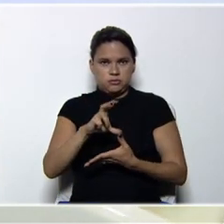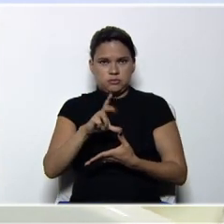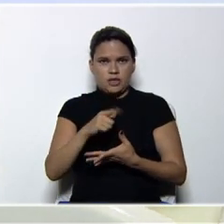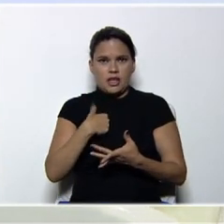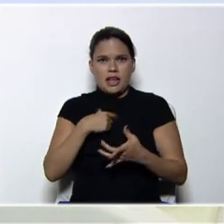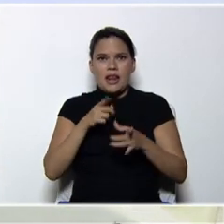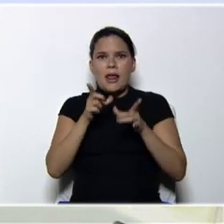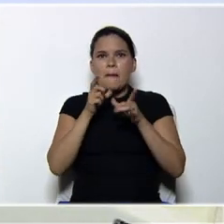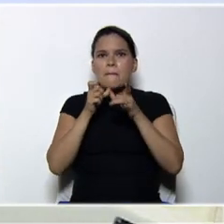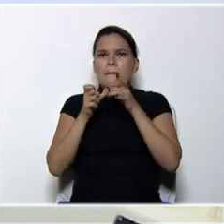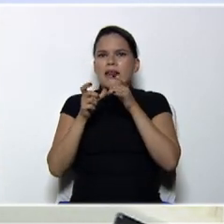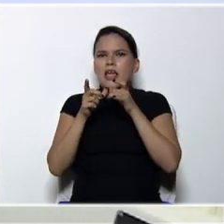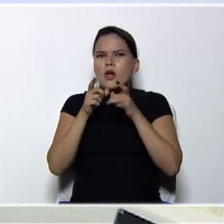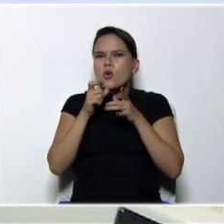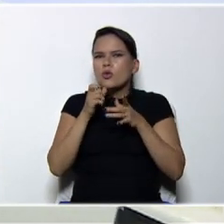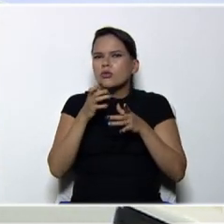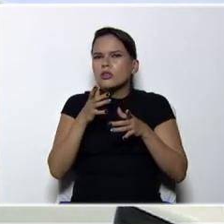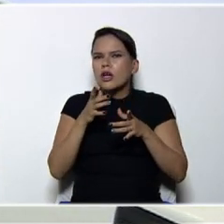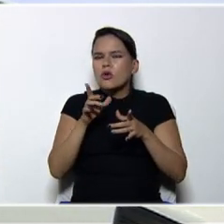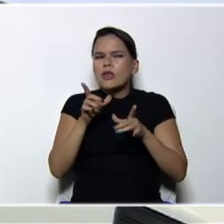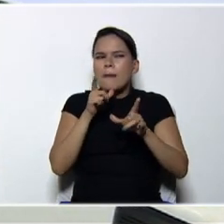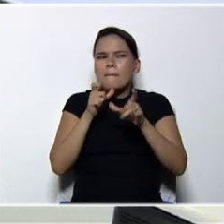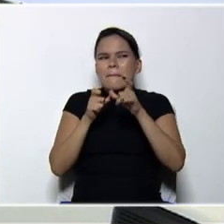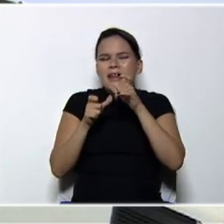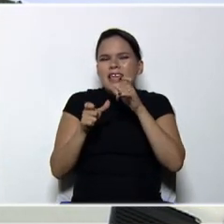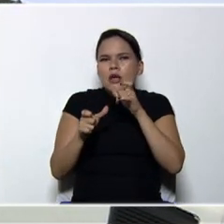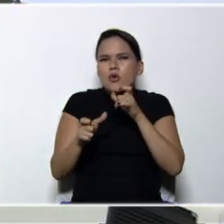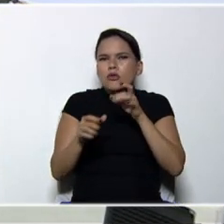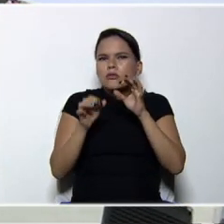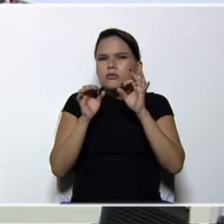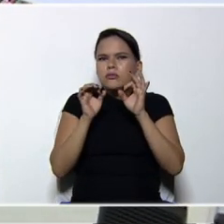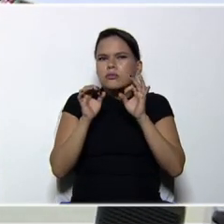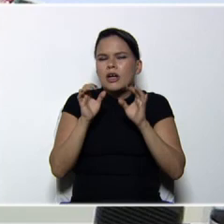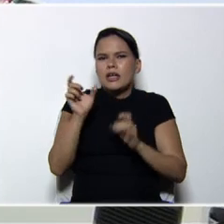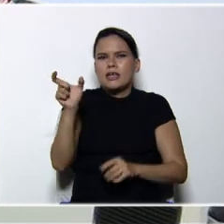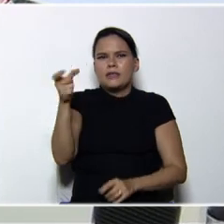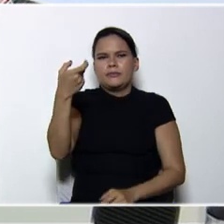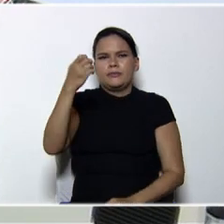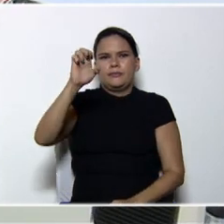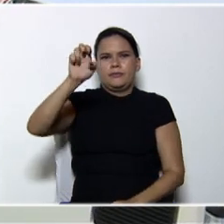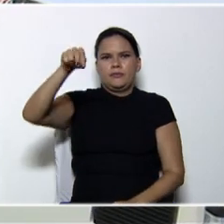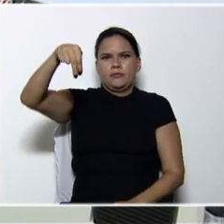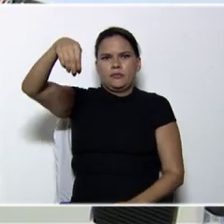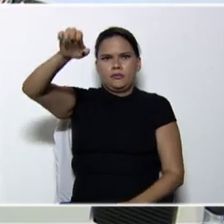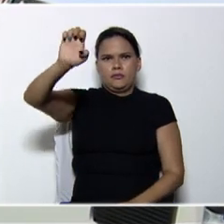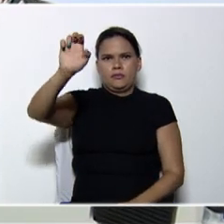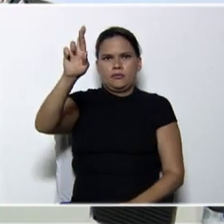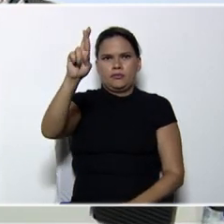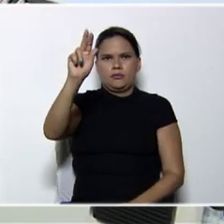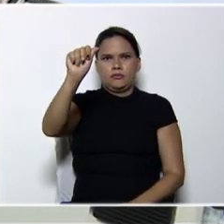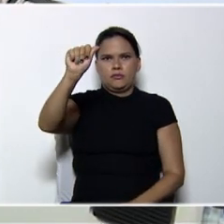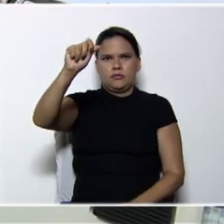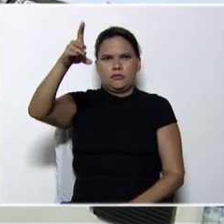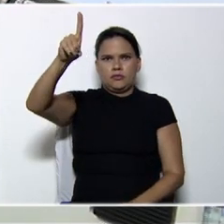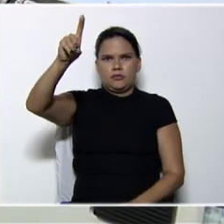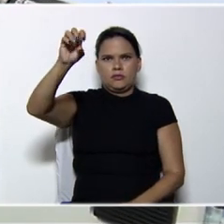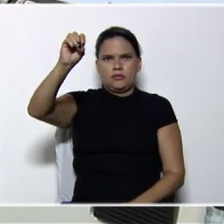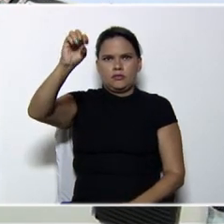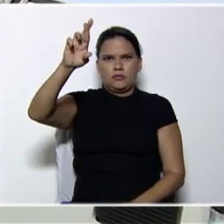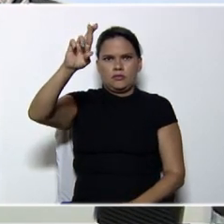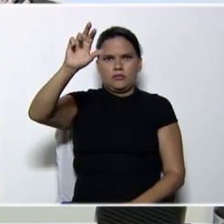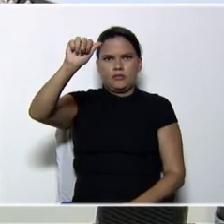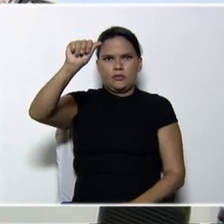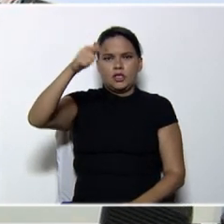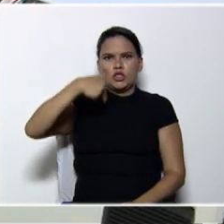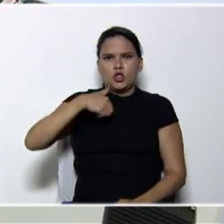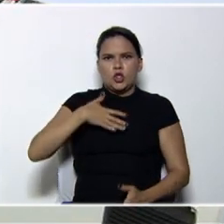pregunta generadora. Con una pregunta generadora es que yo puedo transformar esa realidad y conociendo la respuesta es que